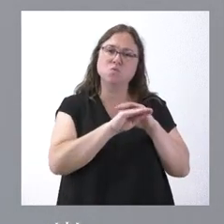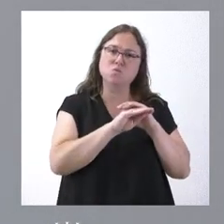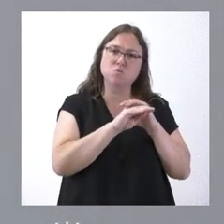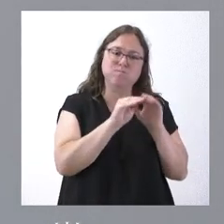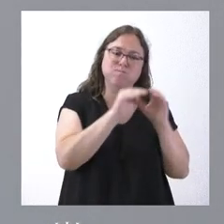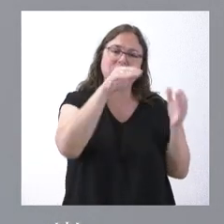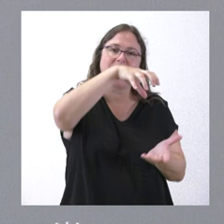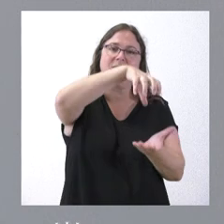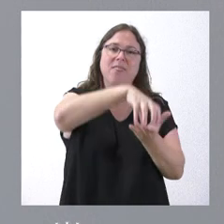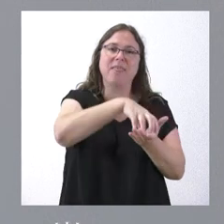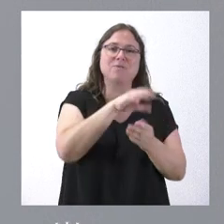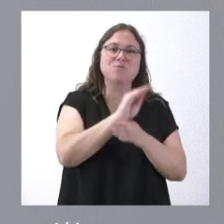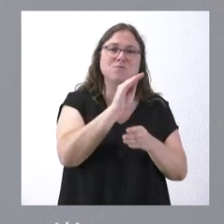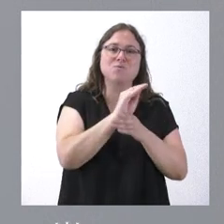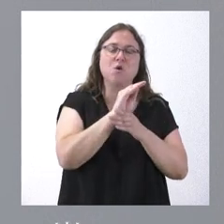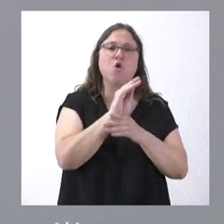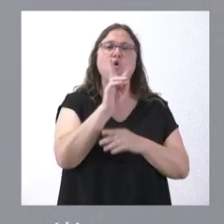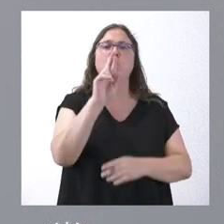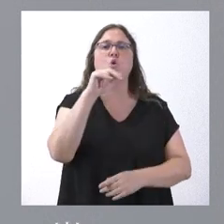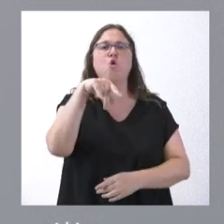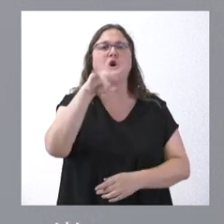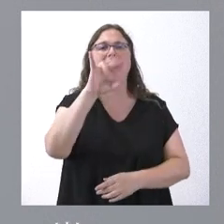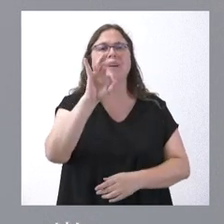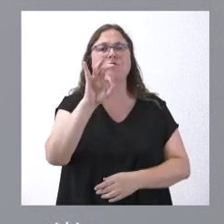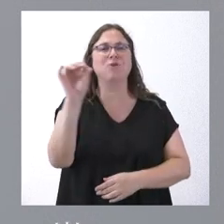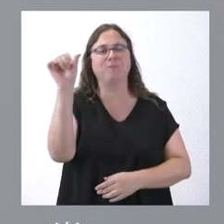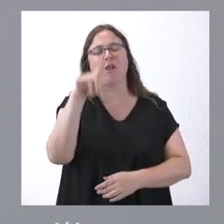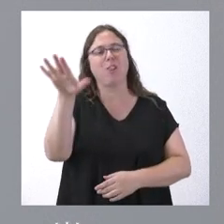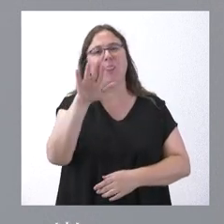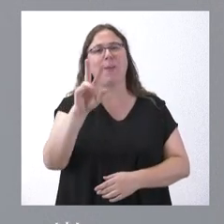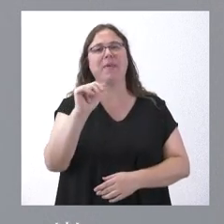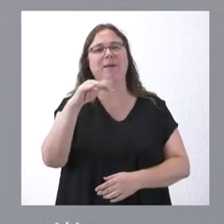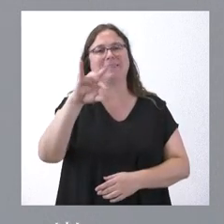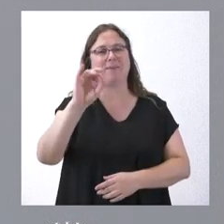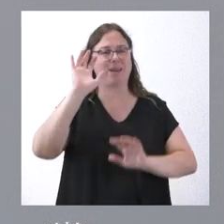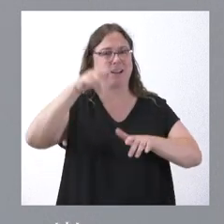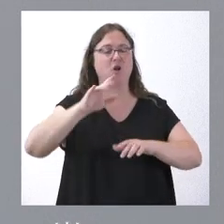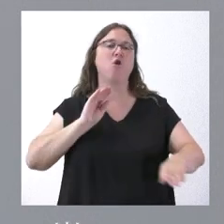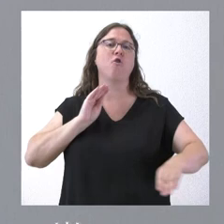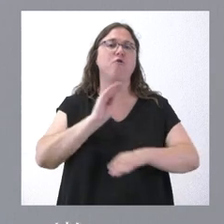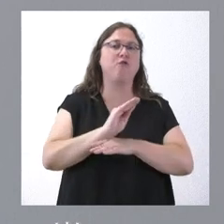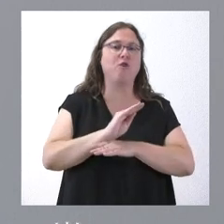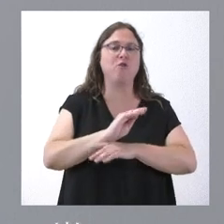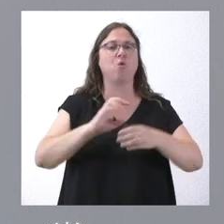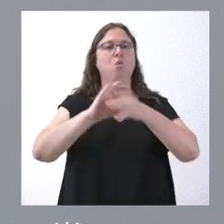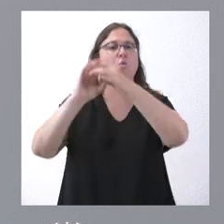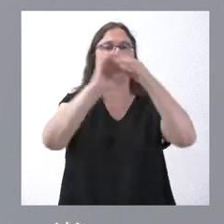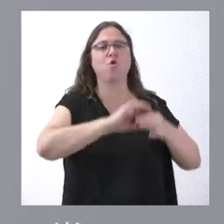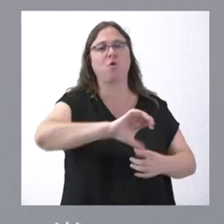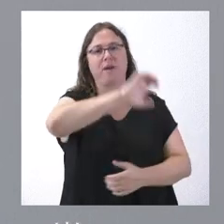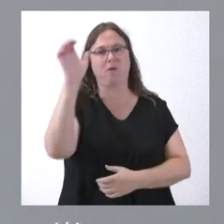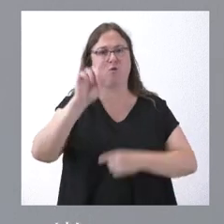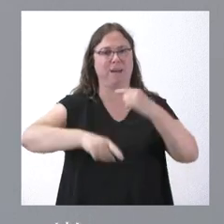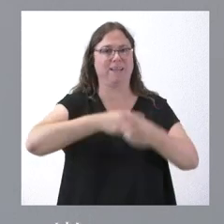del Centro de Cría del Urogallo de Valsemana, en León. Se financia con fondos de la Unión Europea, fondos Next Generation. Y